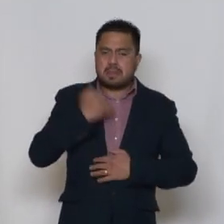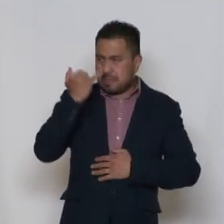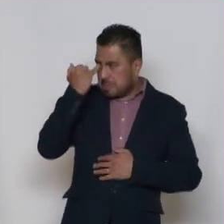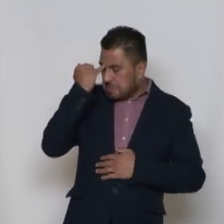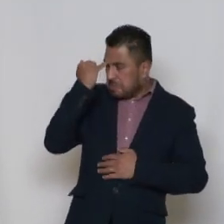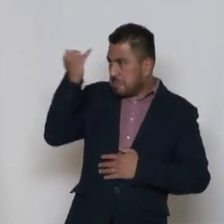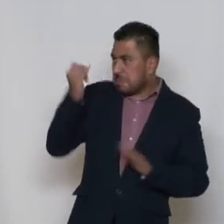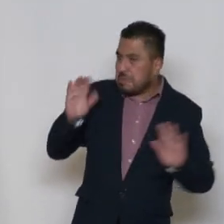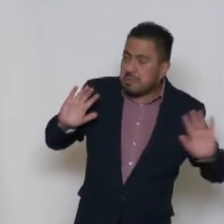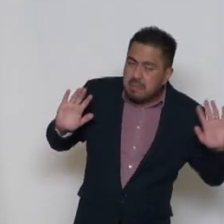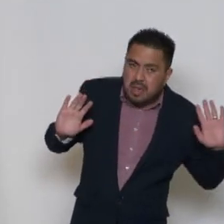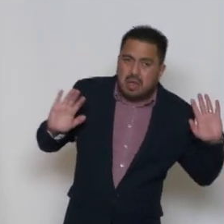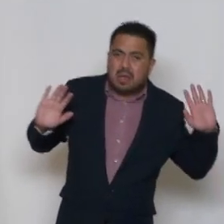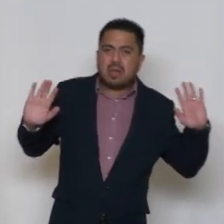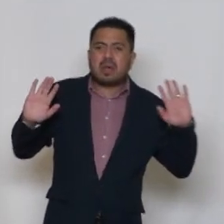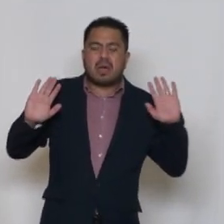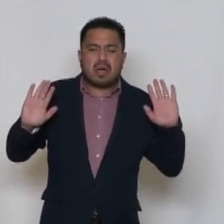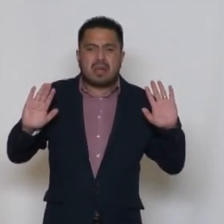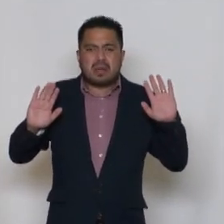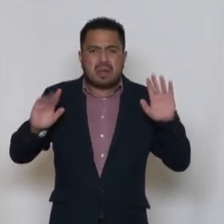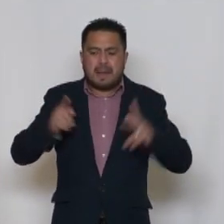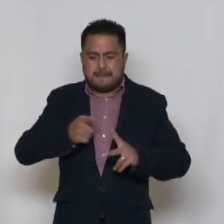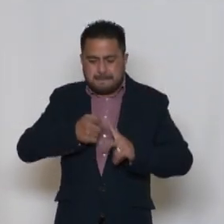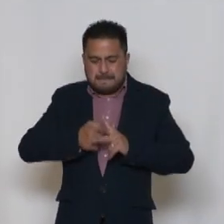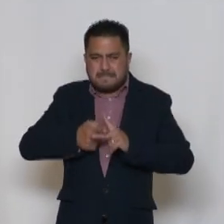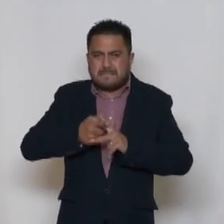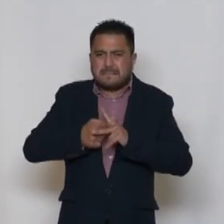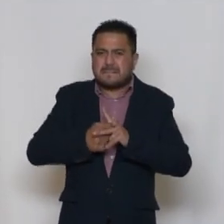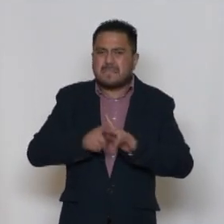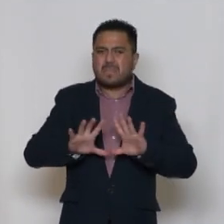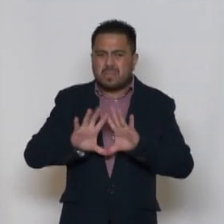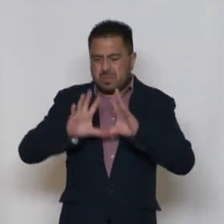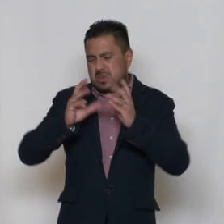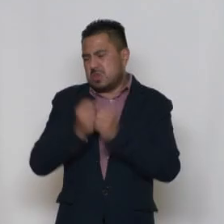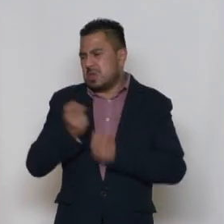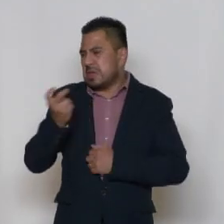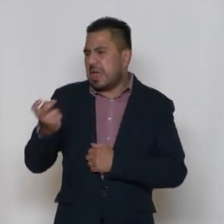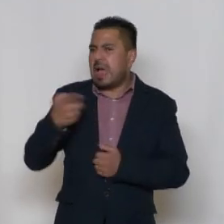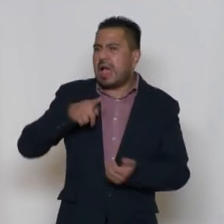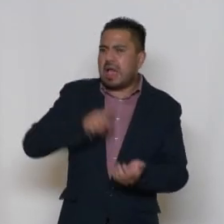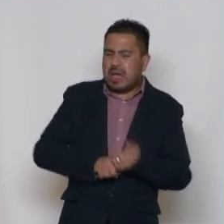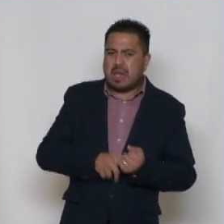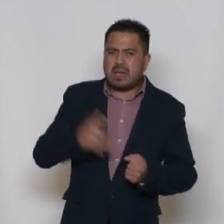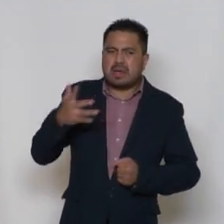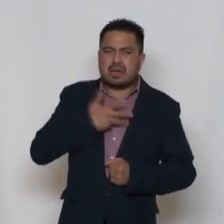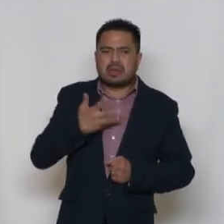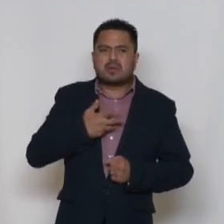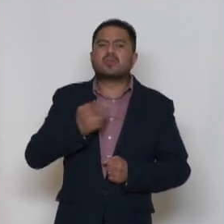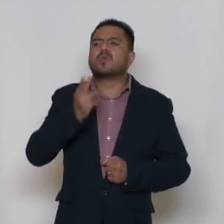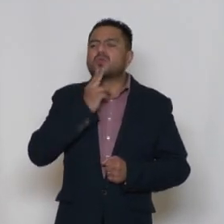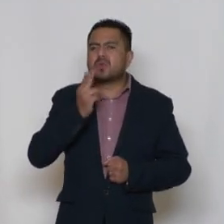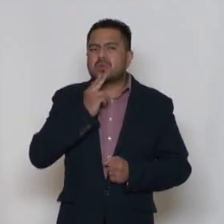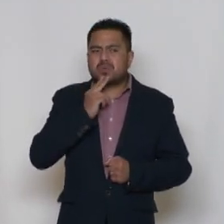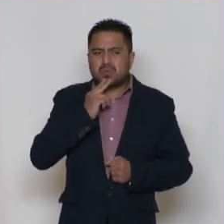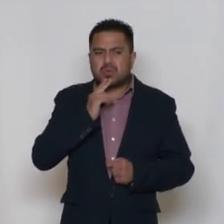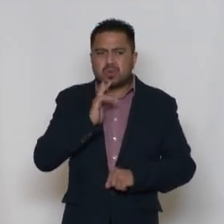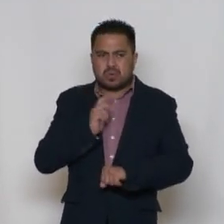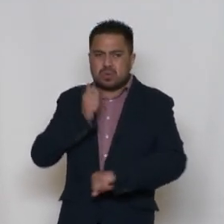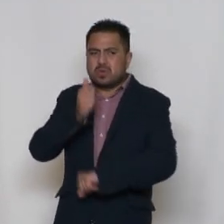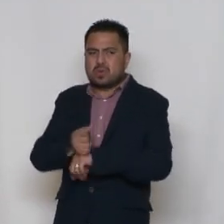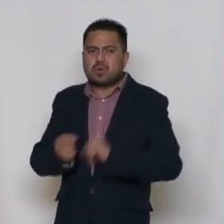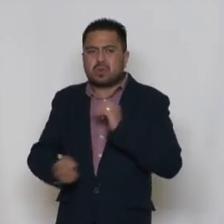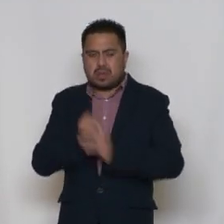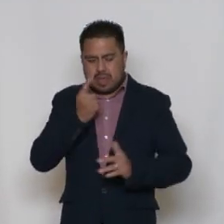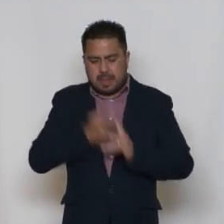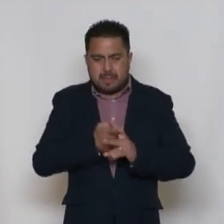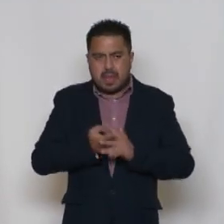que hasta cierto punto las matemáticas están por ahí, se están utilizando, están implementando